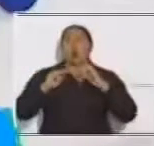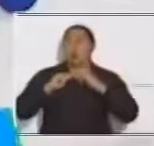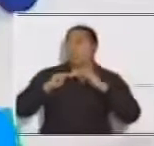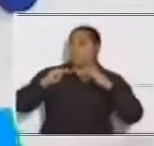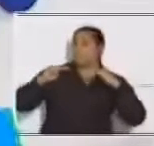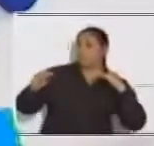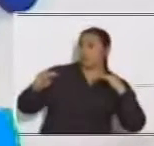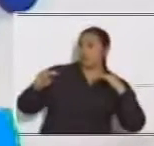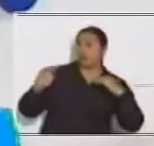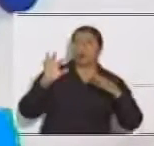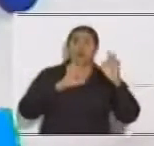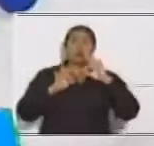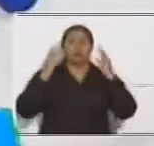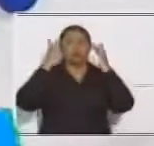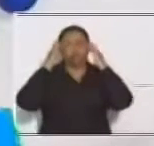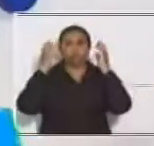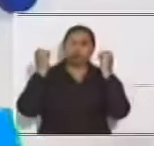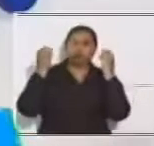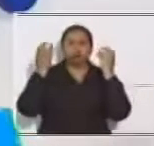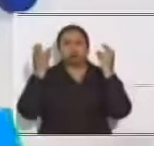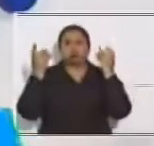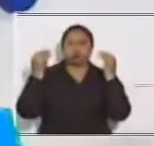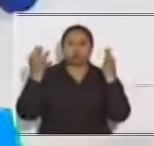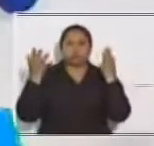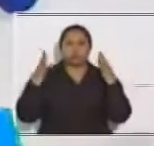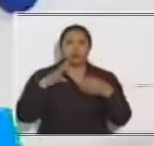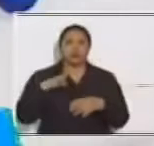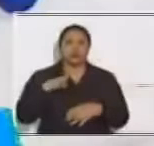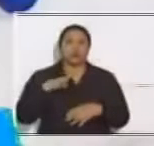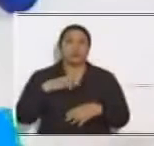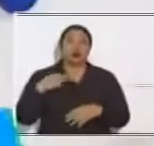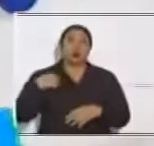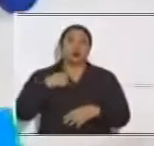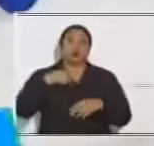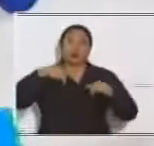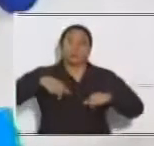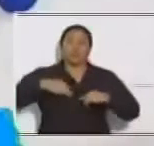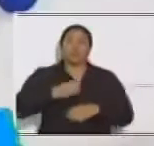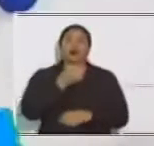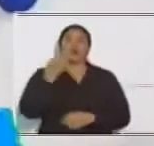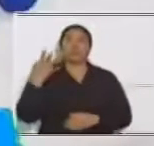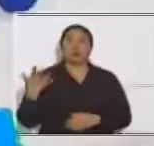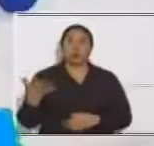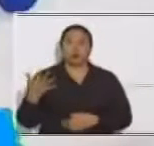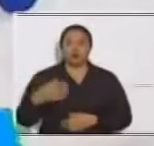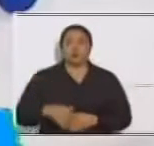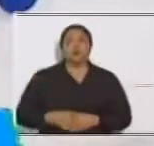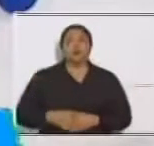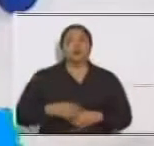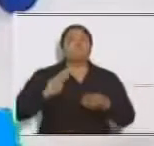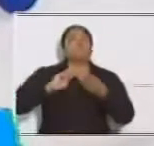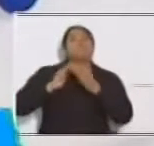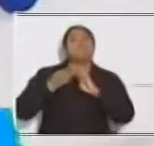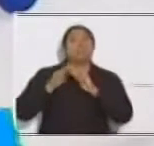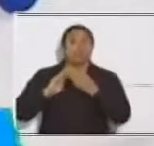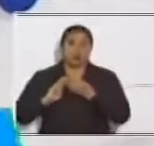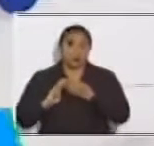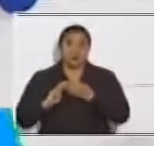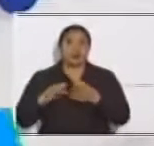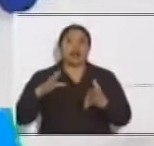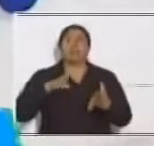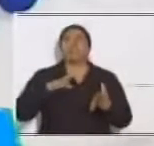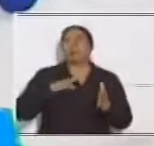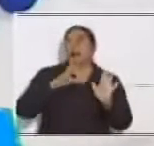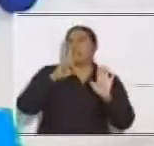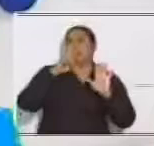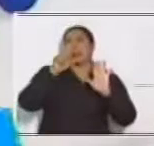o calcular lo que tiene. En nuestro tiempo pues lo hacemos con los números, con una ciencia que se llama matemática, que tiene leyes,